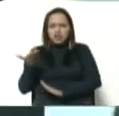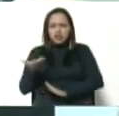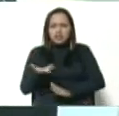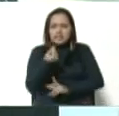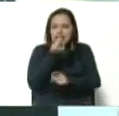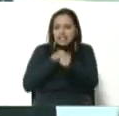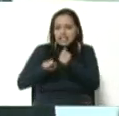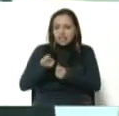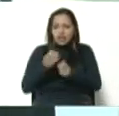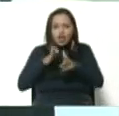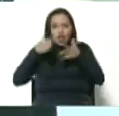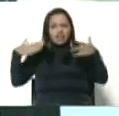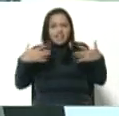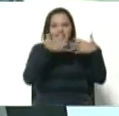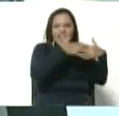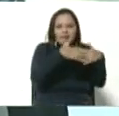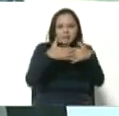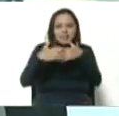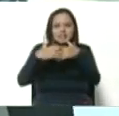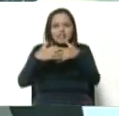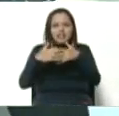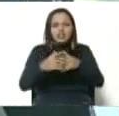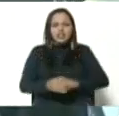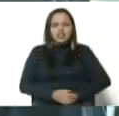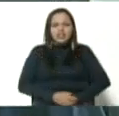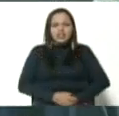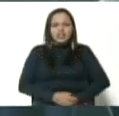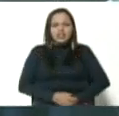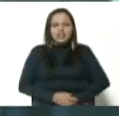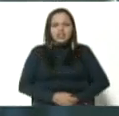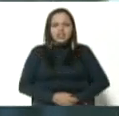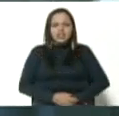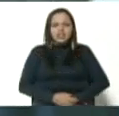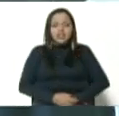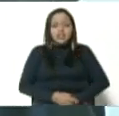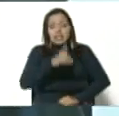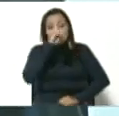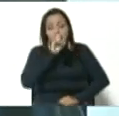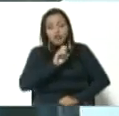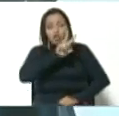de los grandes consorcios capitalistas venezolanos en el periodo